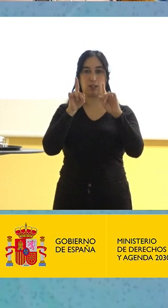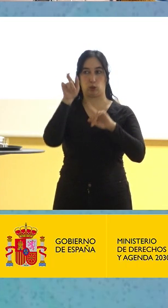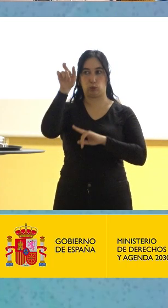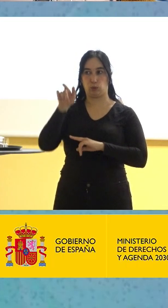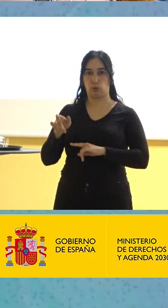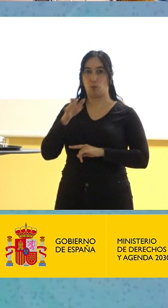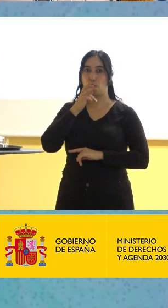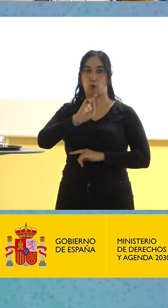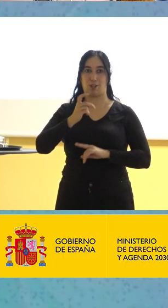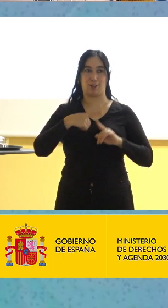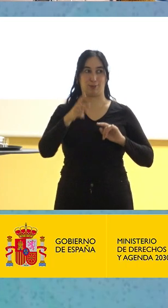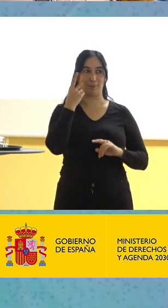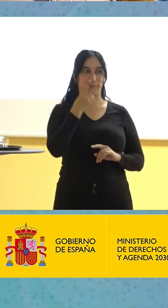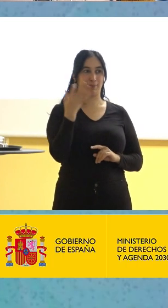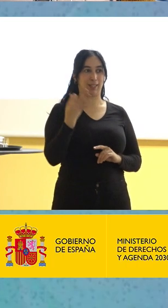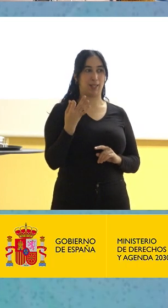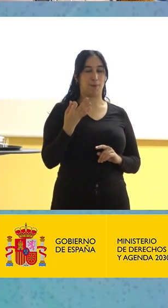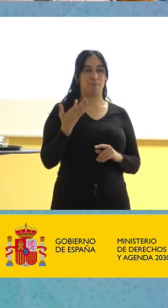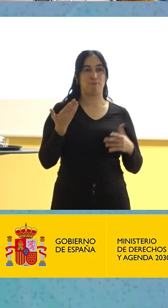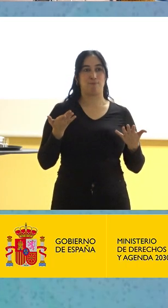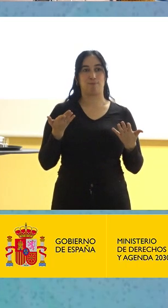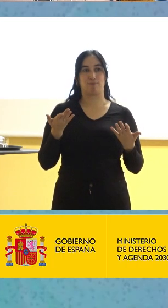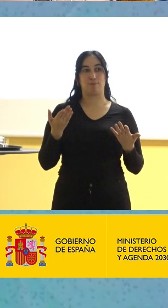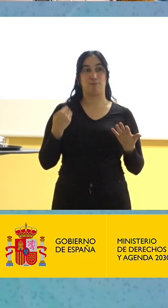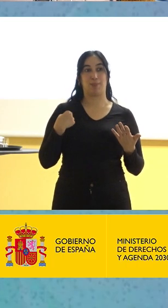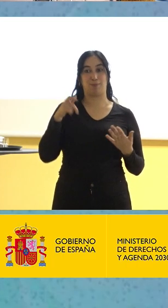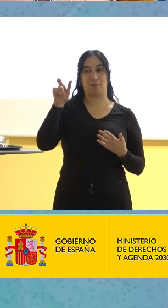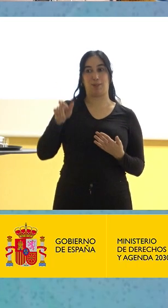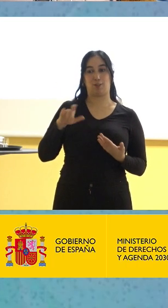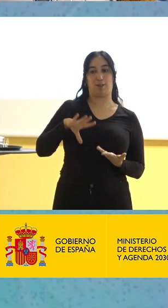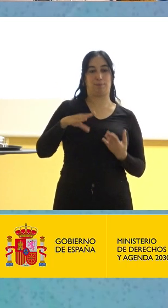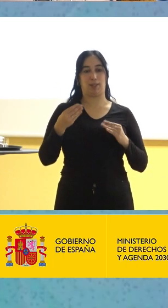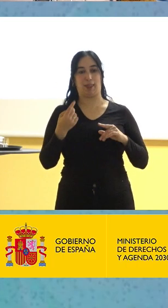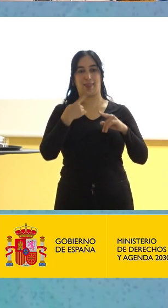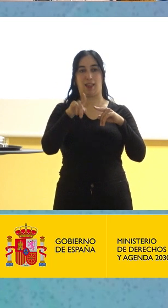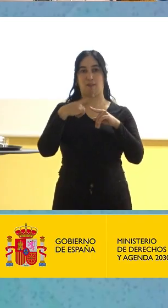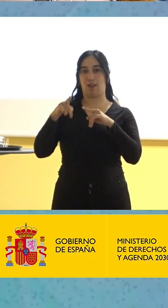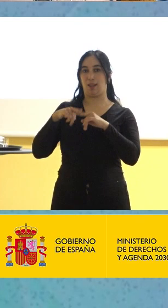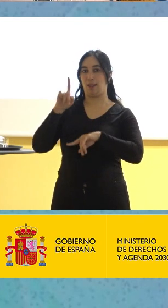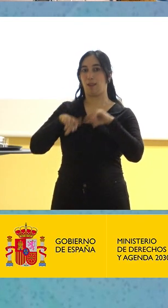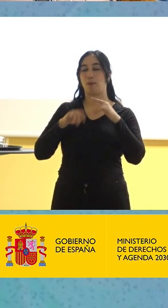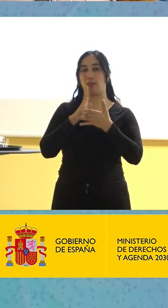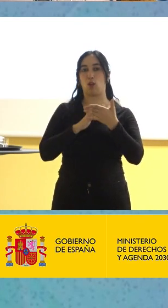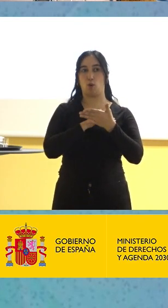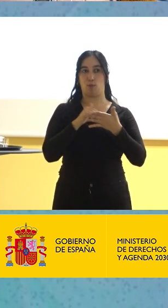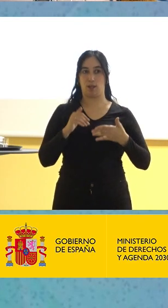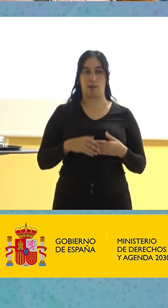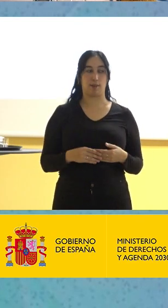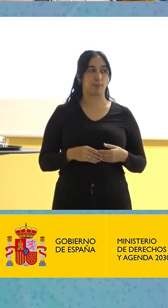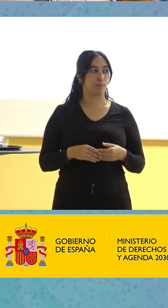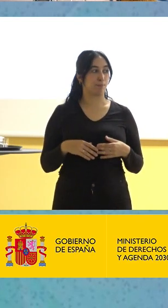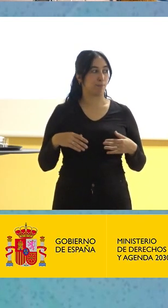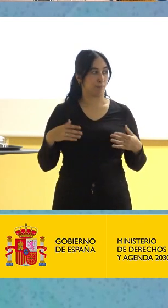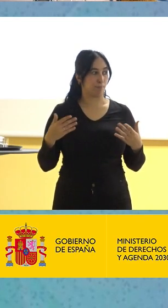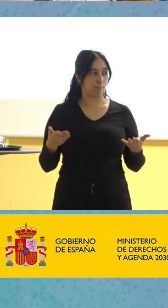las cuestiones que hemos encontrado es que hay mucha diversidad de la implantación de esta figura en las diferentes comunidades autónomas, ¿vale? Y